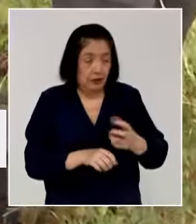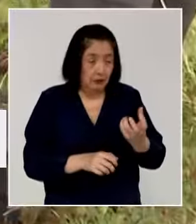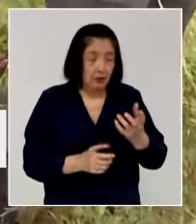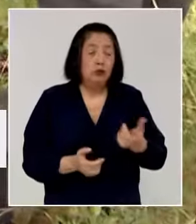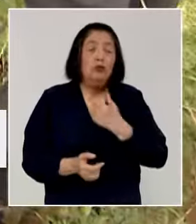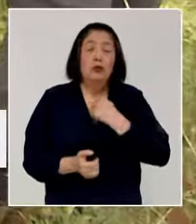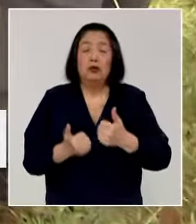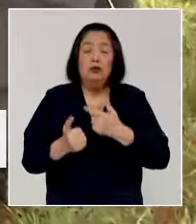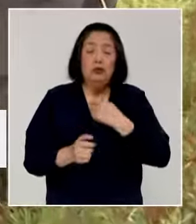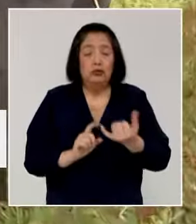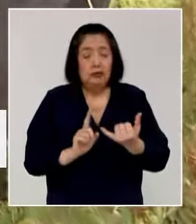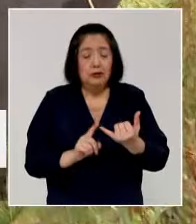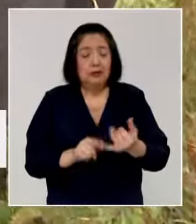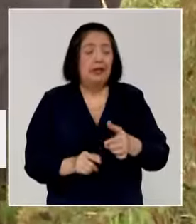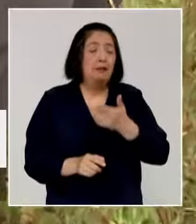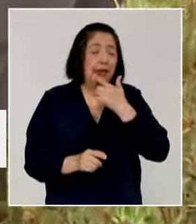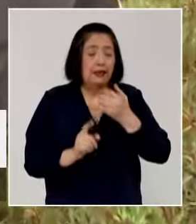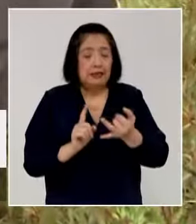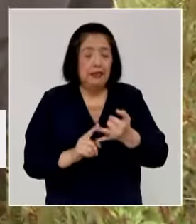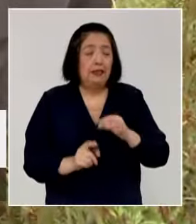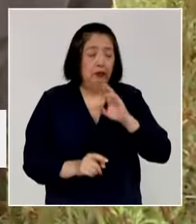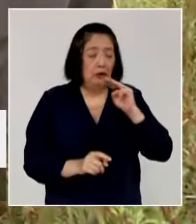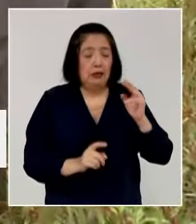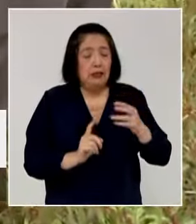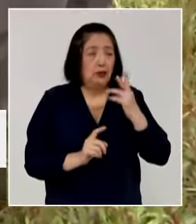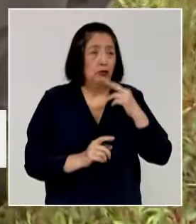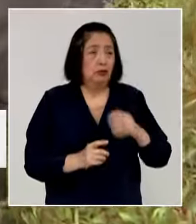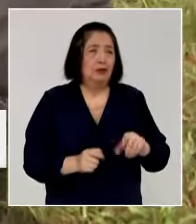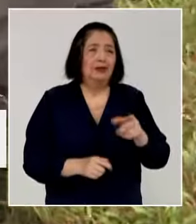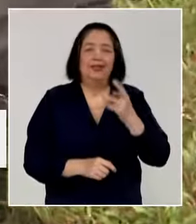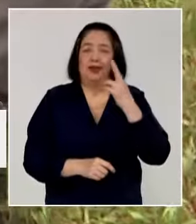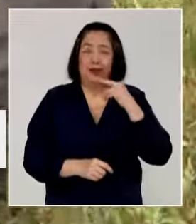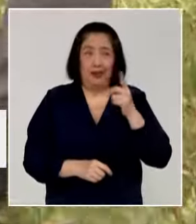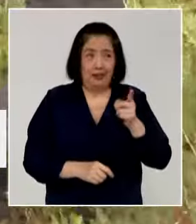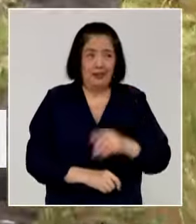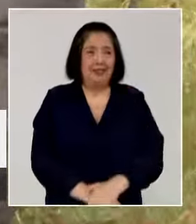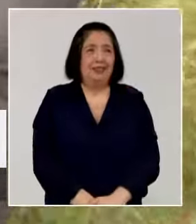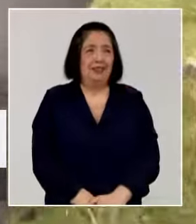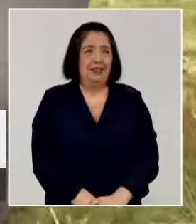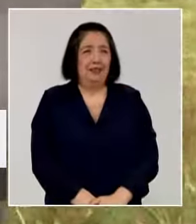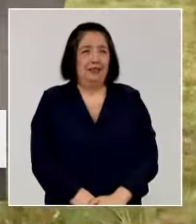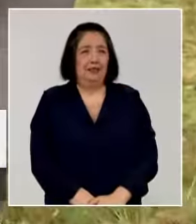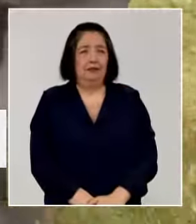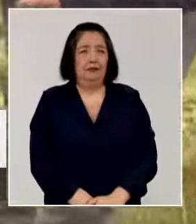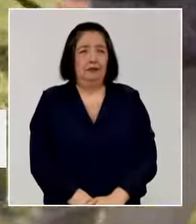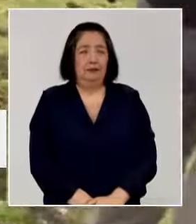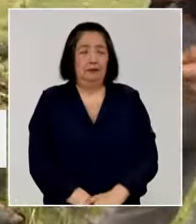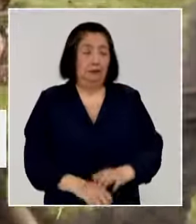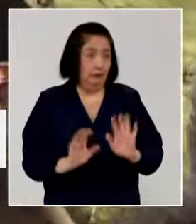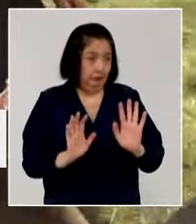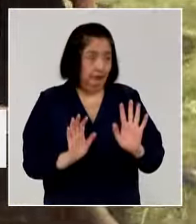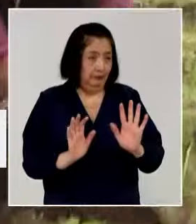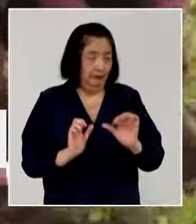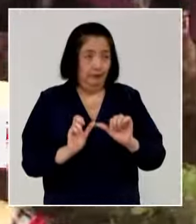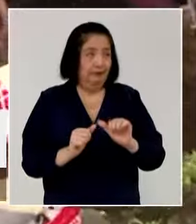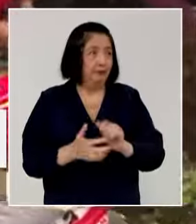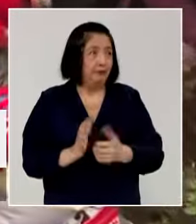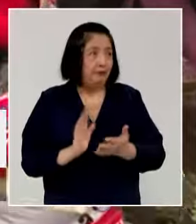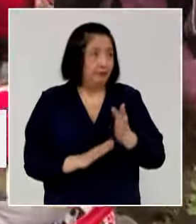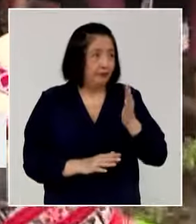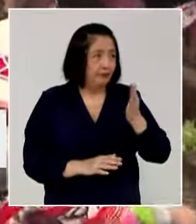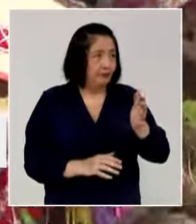más te gusta? ¿La amarilla, la moradita, la rojita? La rojita. Ay, tal, le gusta a él esa variedad. Vamos a seguir